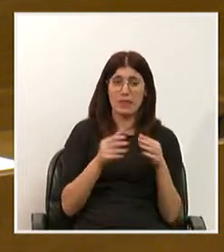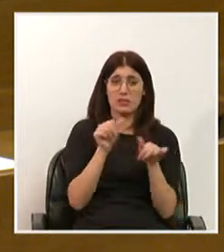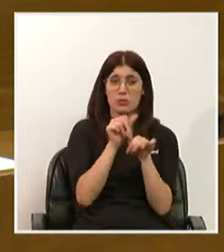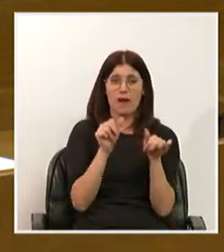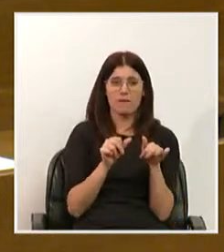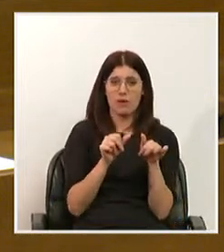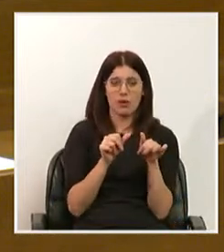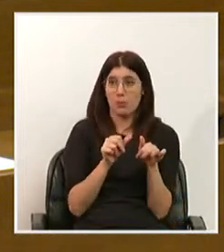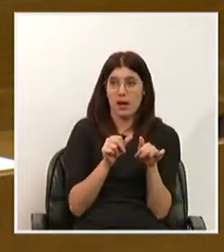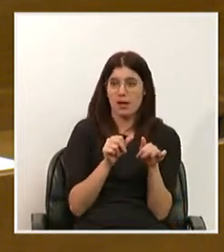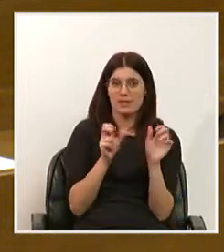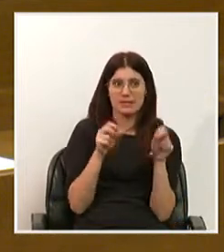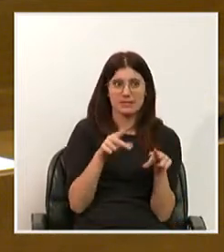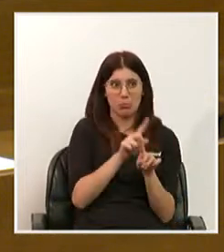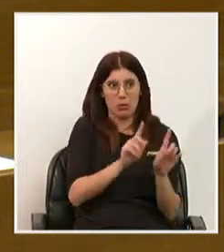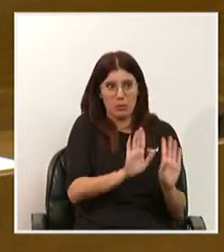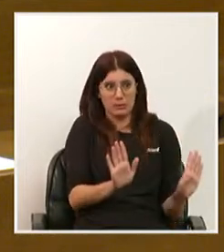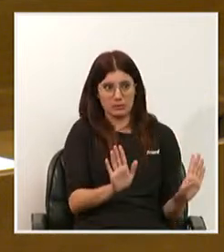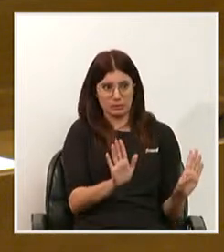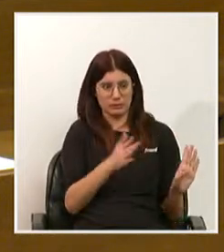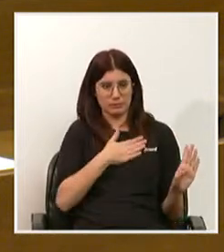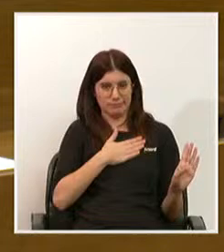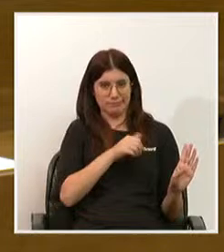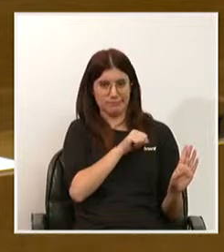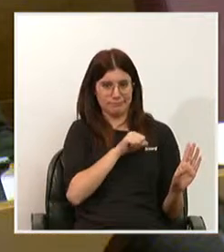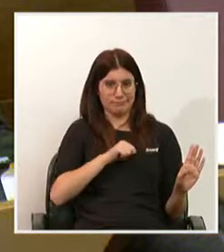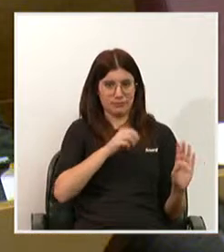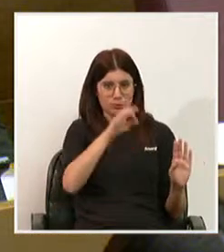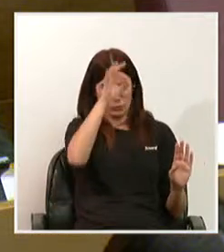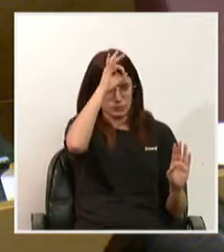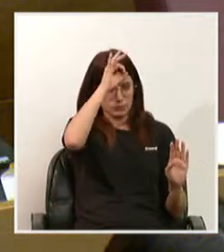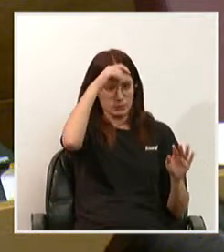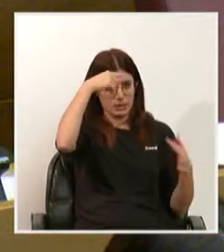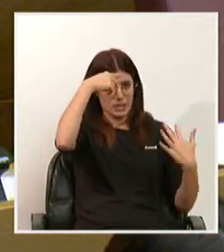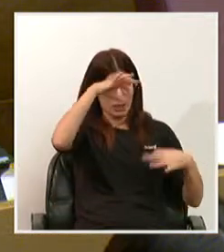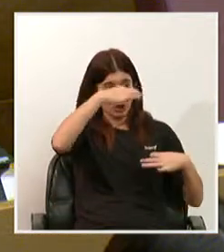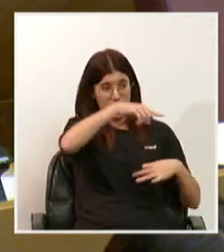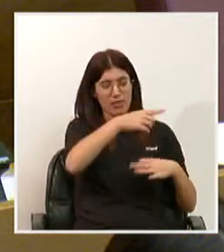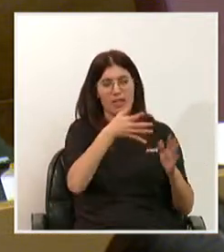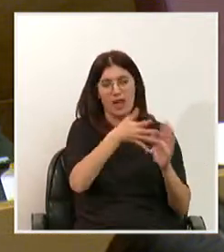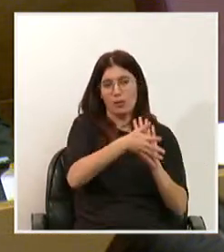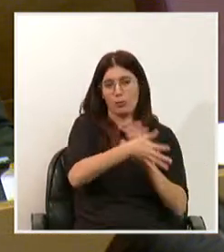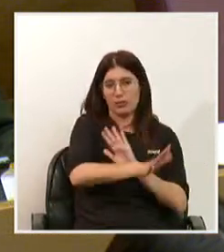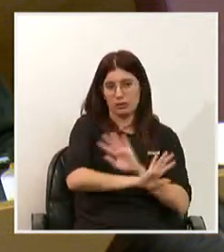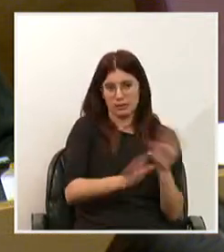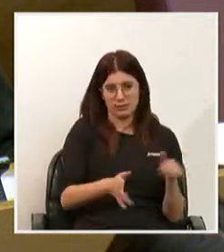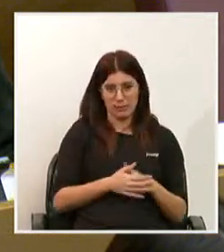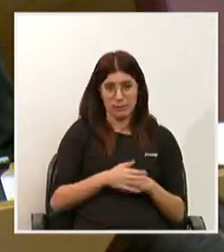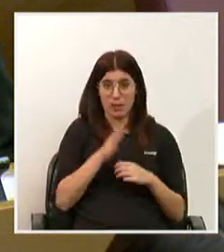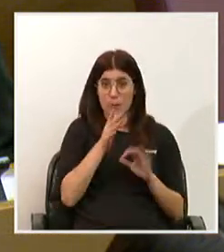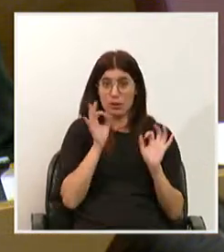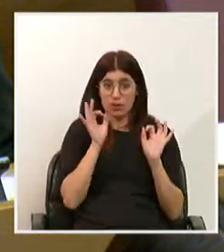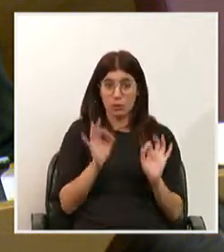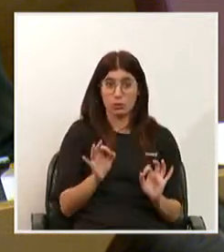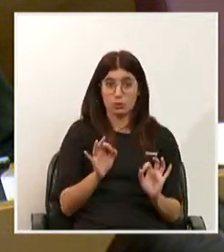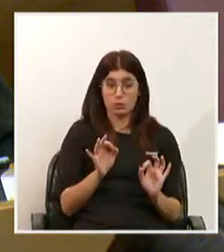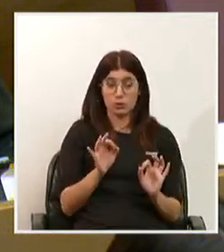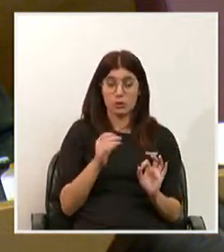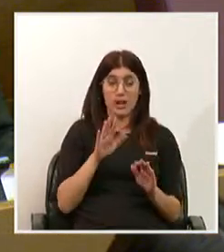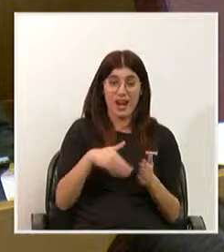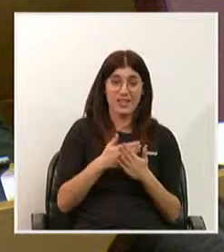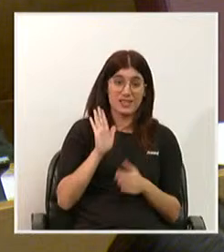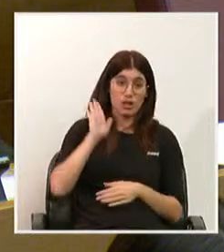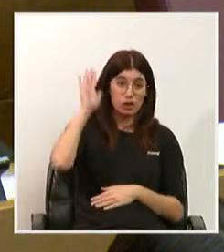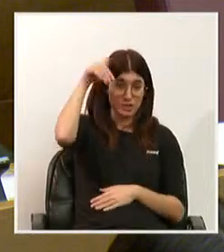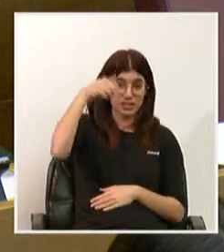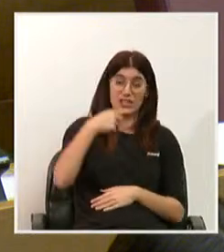desple evident de laign argum de El cons